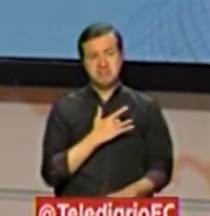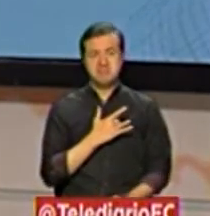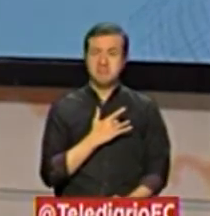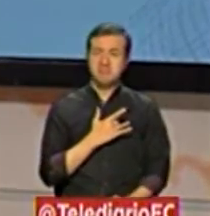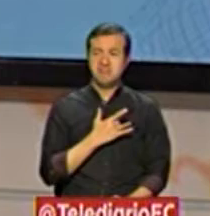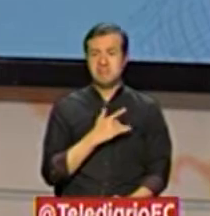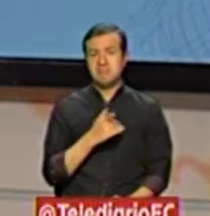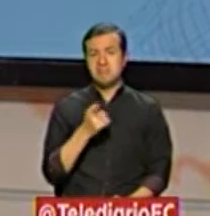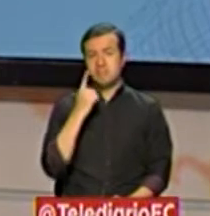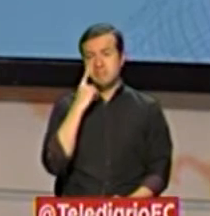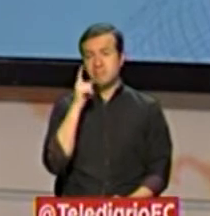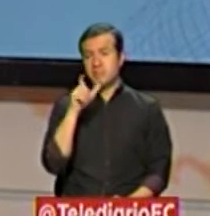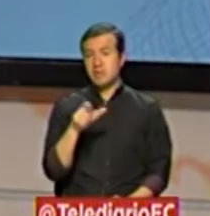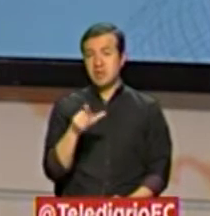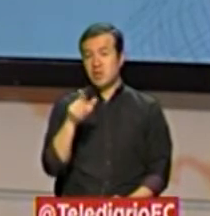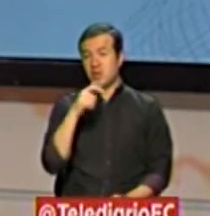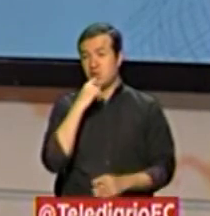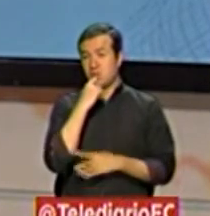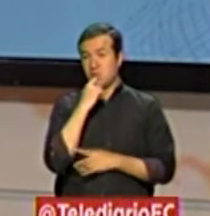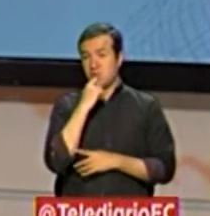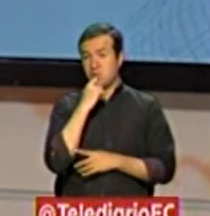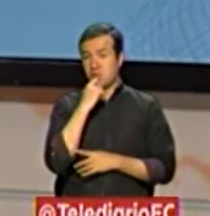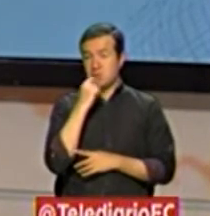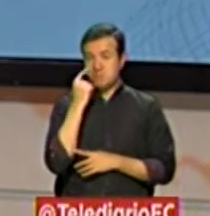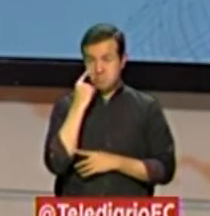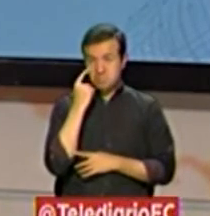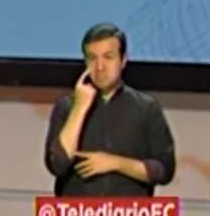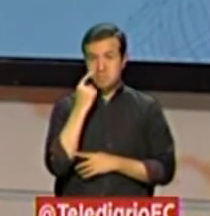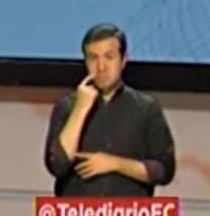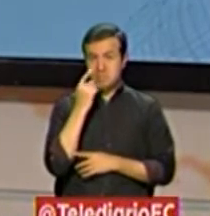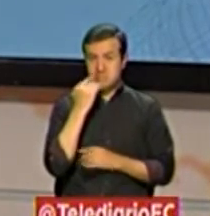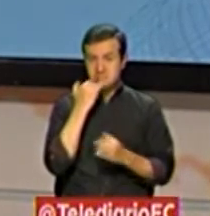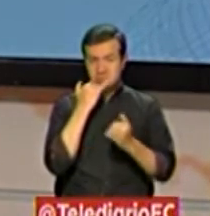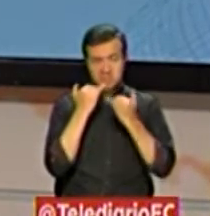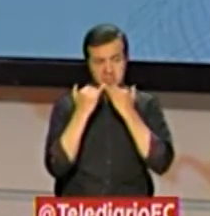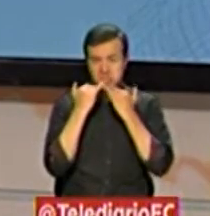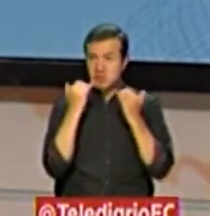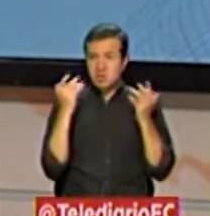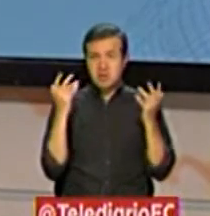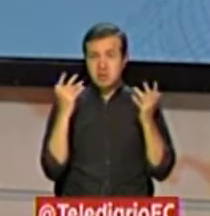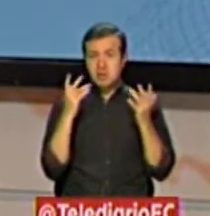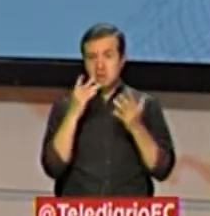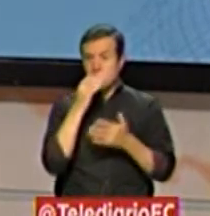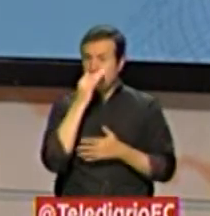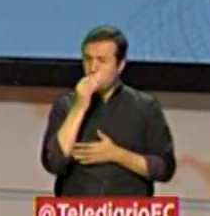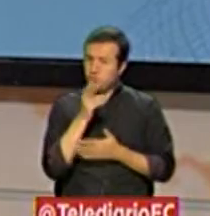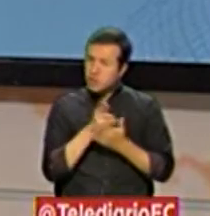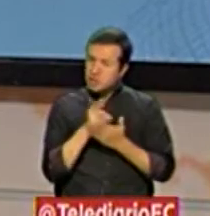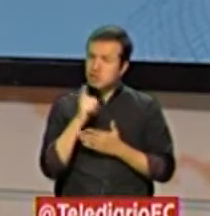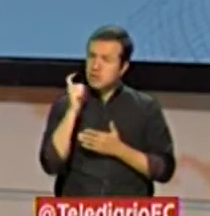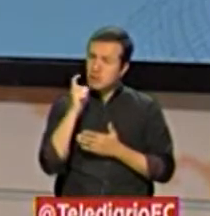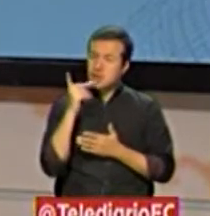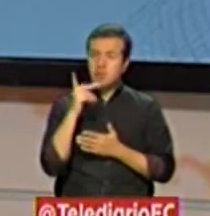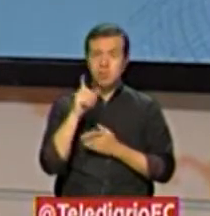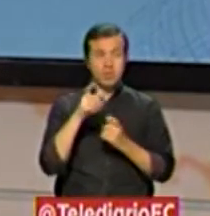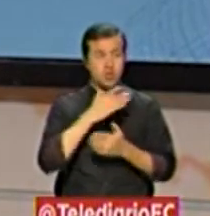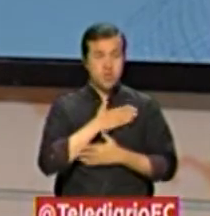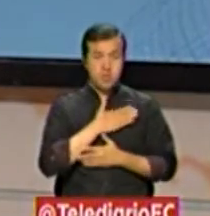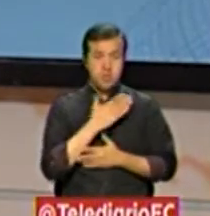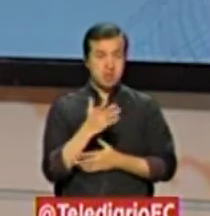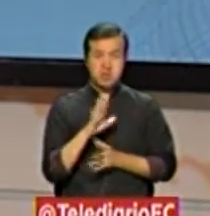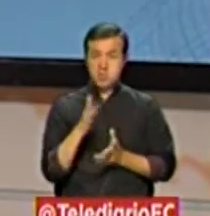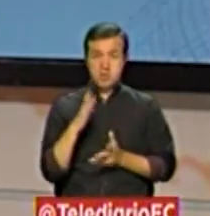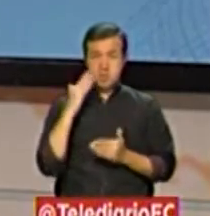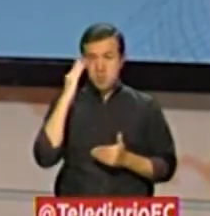con solamente buscar ese parámetro. Tan mal estamos que hemos perdido la confianza en los actores políticos, obviamente por